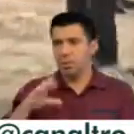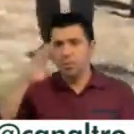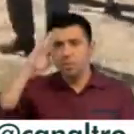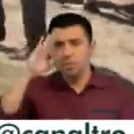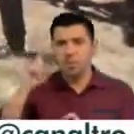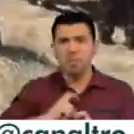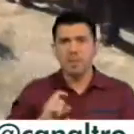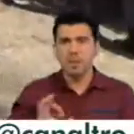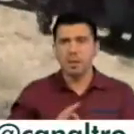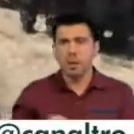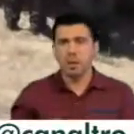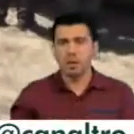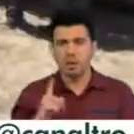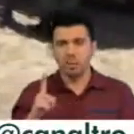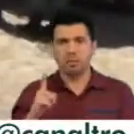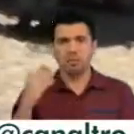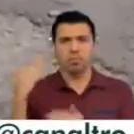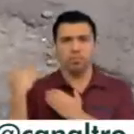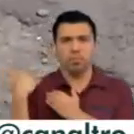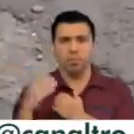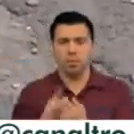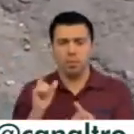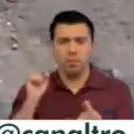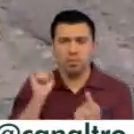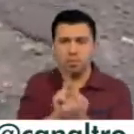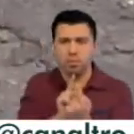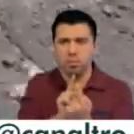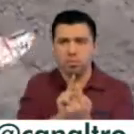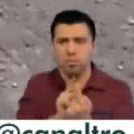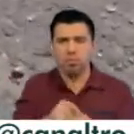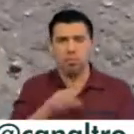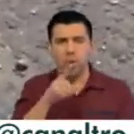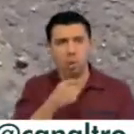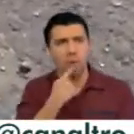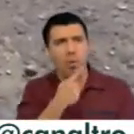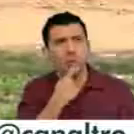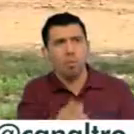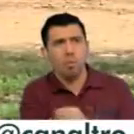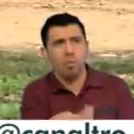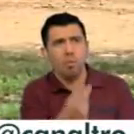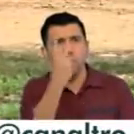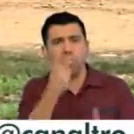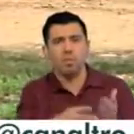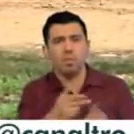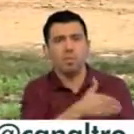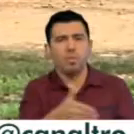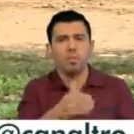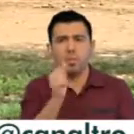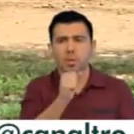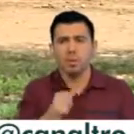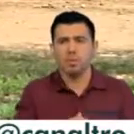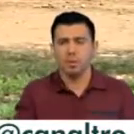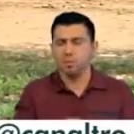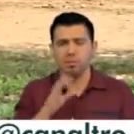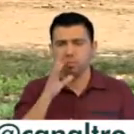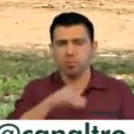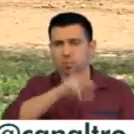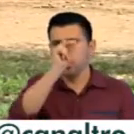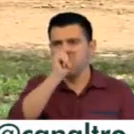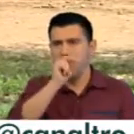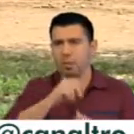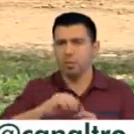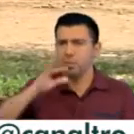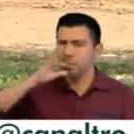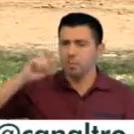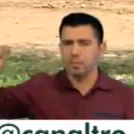esta operación, pero al cual pues él también denunció este hecho ante las autoridades. Compañeros, hasta aquí toda la información.